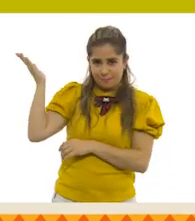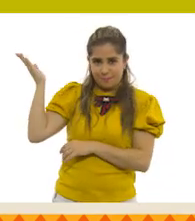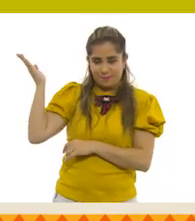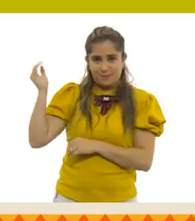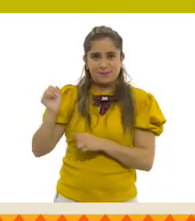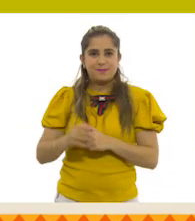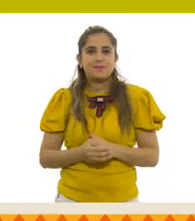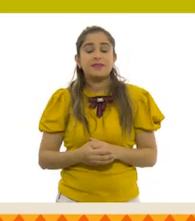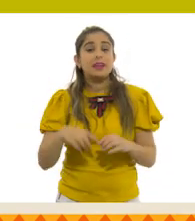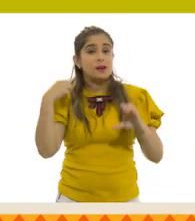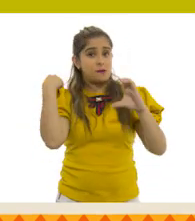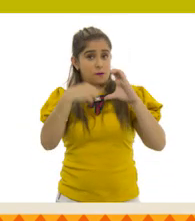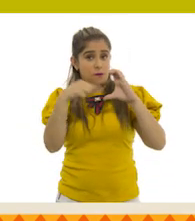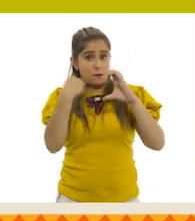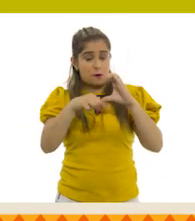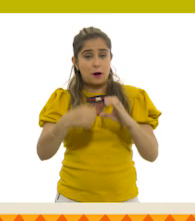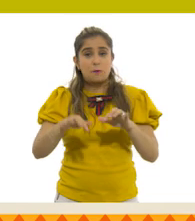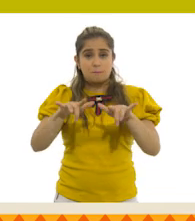cep.gov.mx. Correo